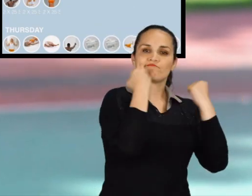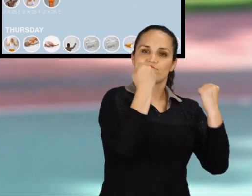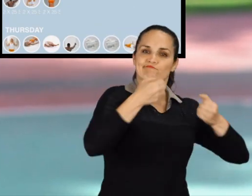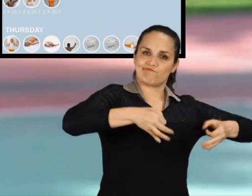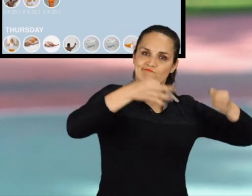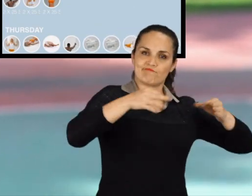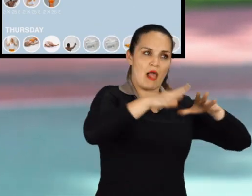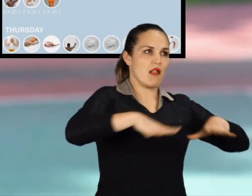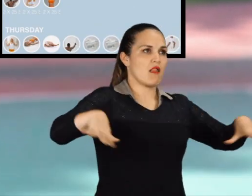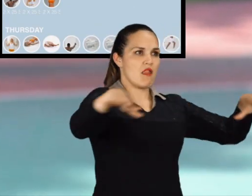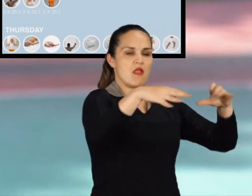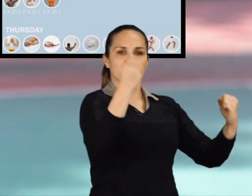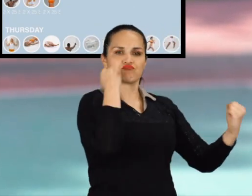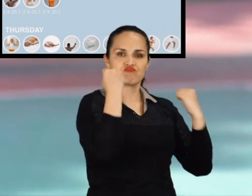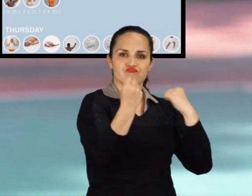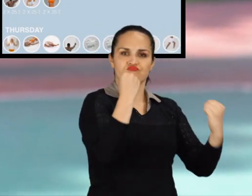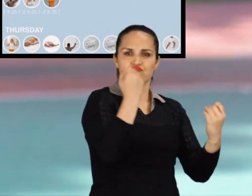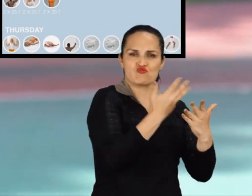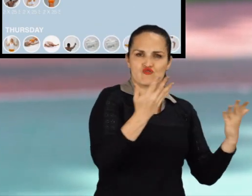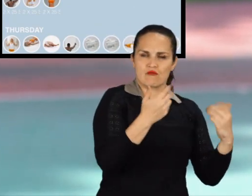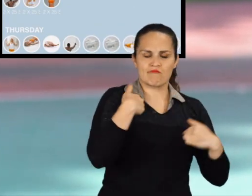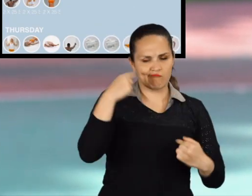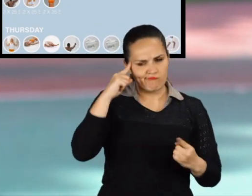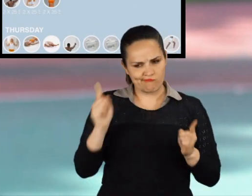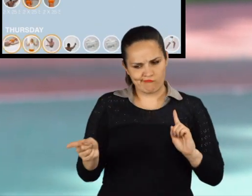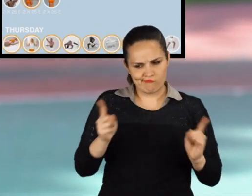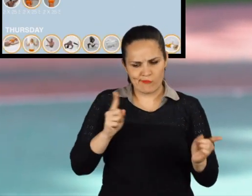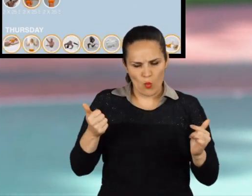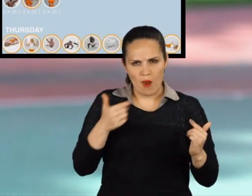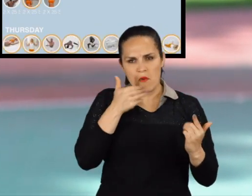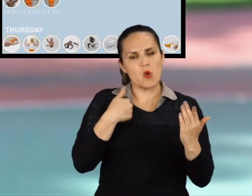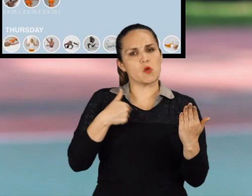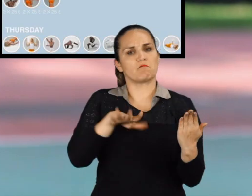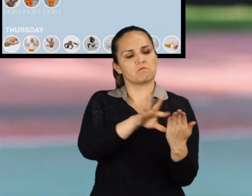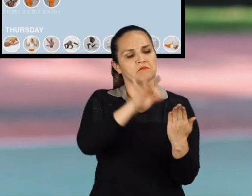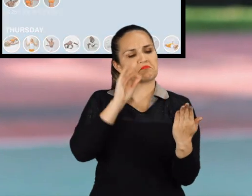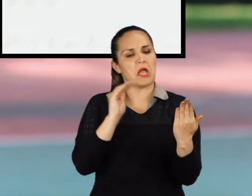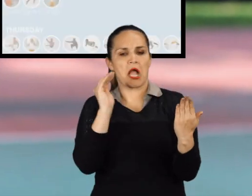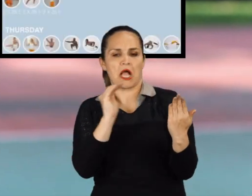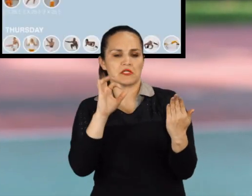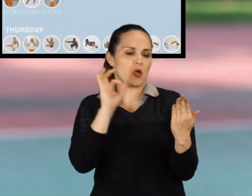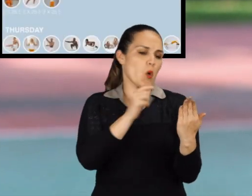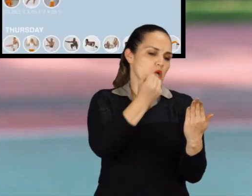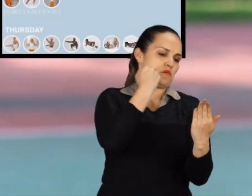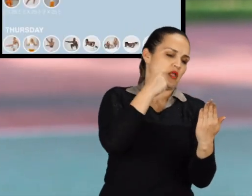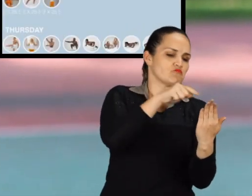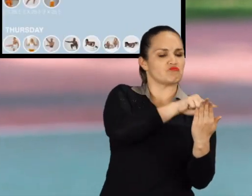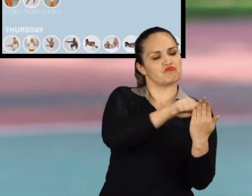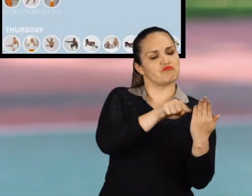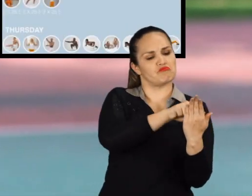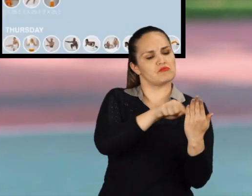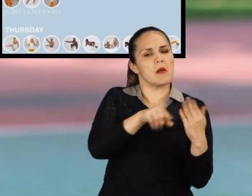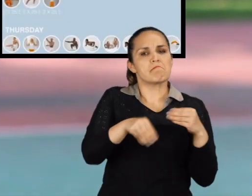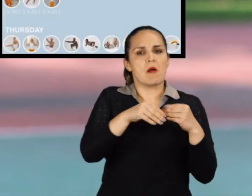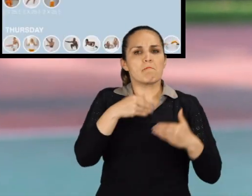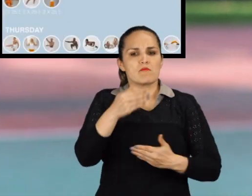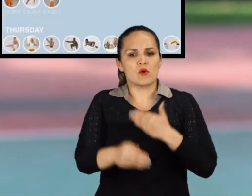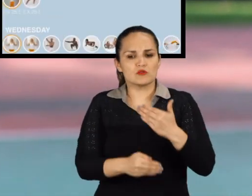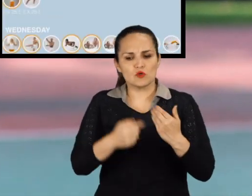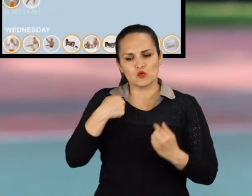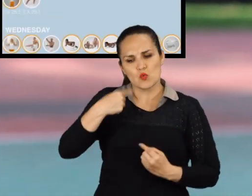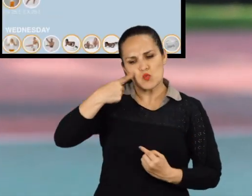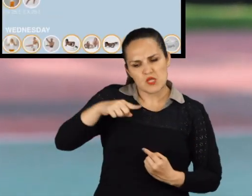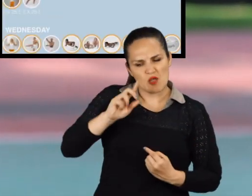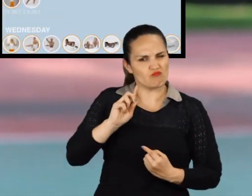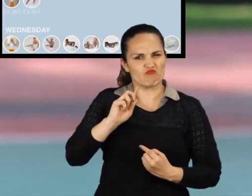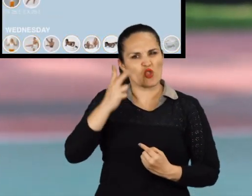tener herramientas un poco más asequibles, ya sea para cualquiera de las dos áreas. Nos permite mirar la parte de la progresión y adaptación a la